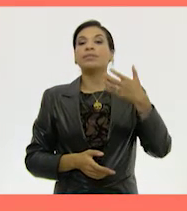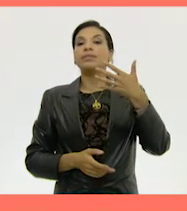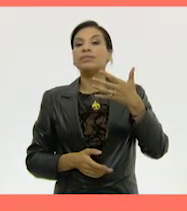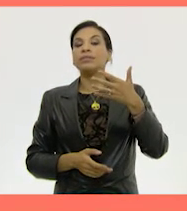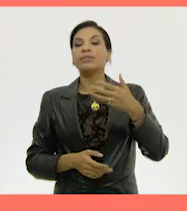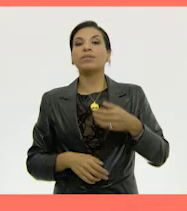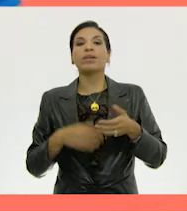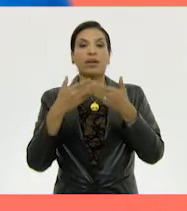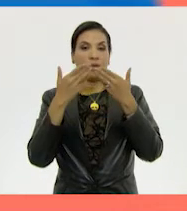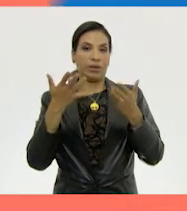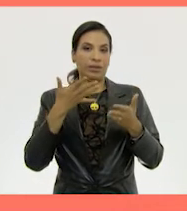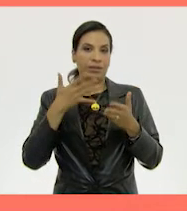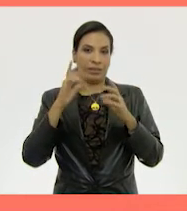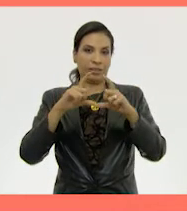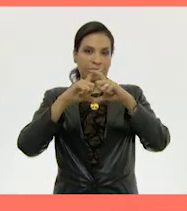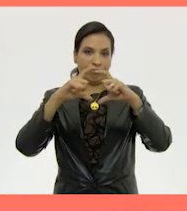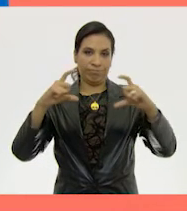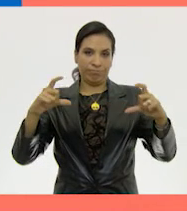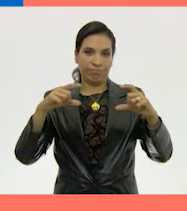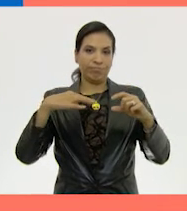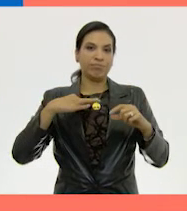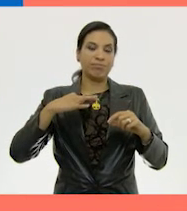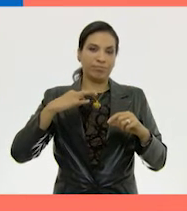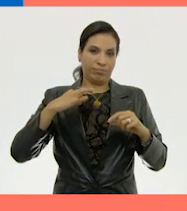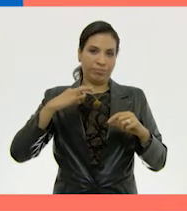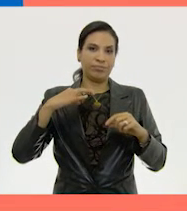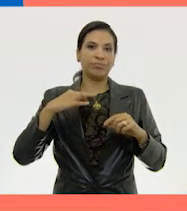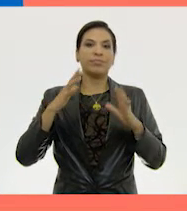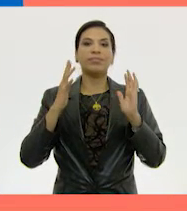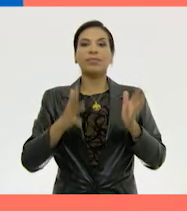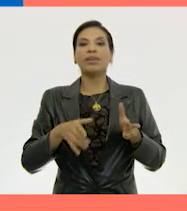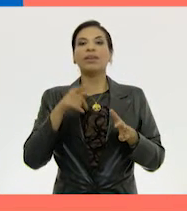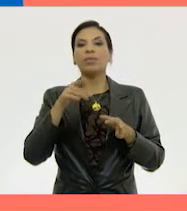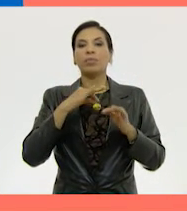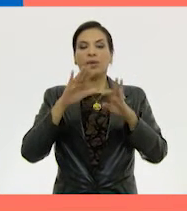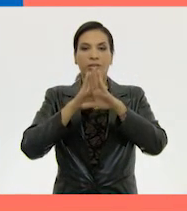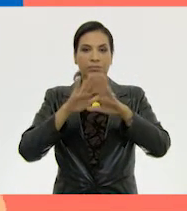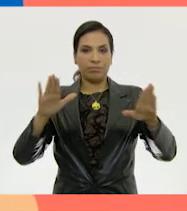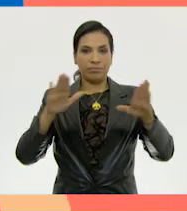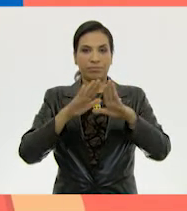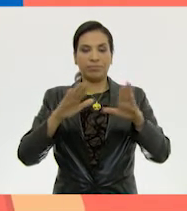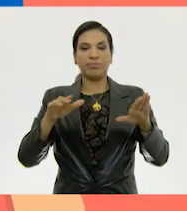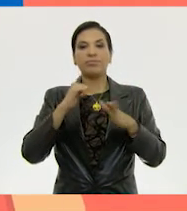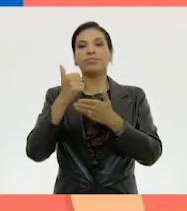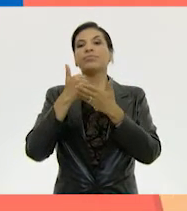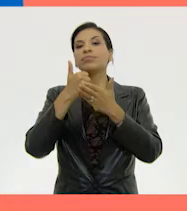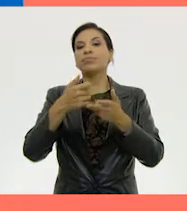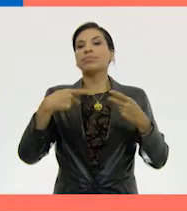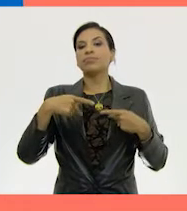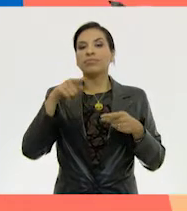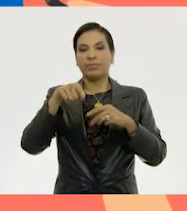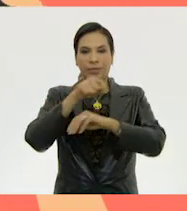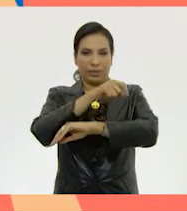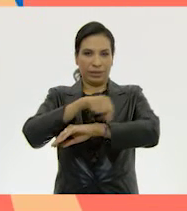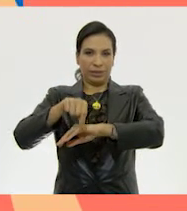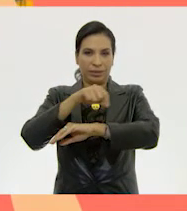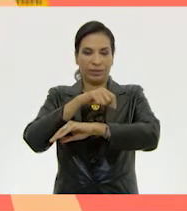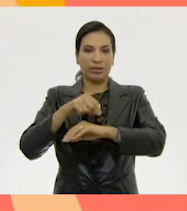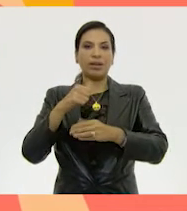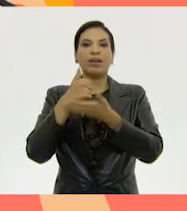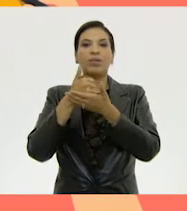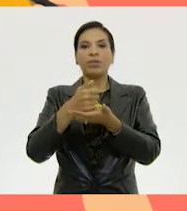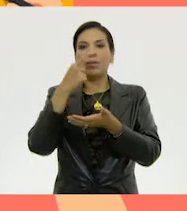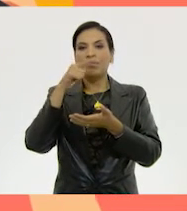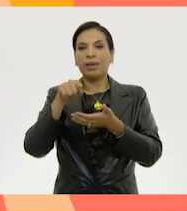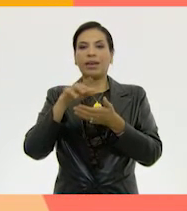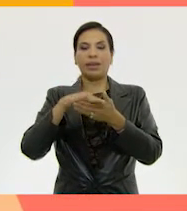5. Ahora tenemos un pequeño pedazo de playera. Estira a lo ancho y con ayuda de la regla, mide y marca con